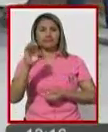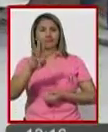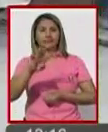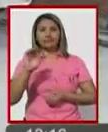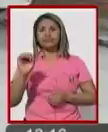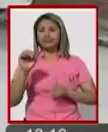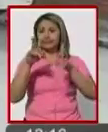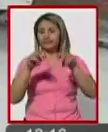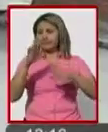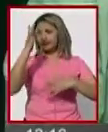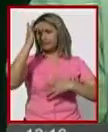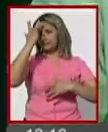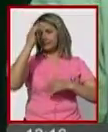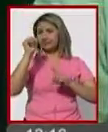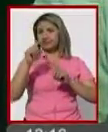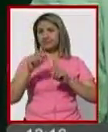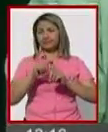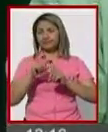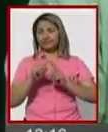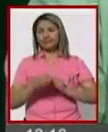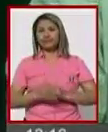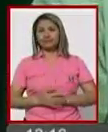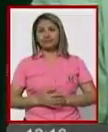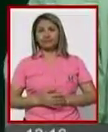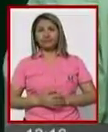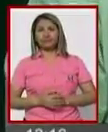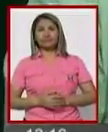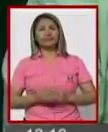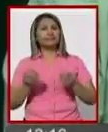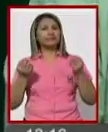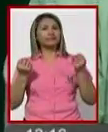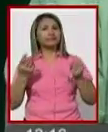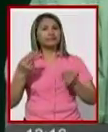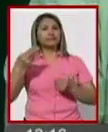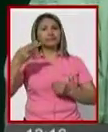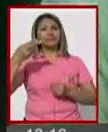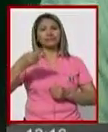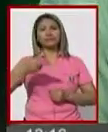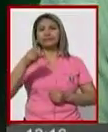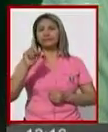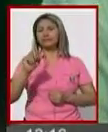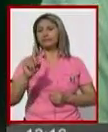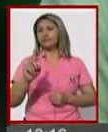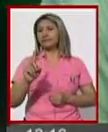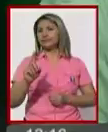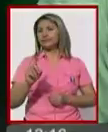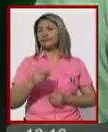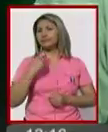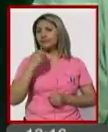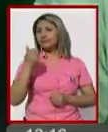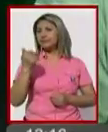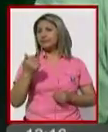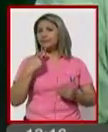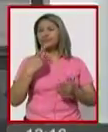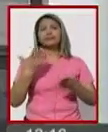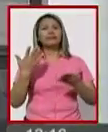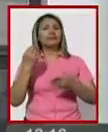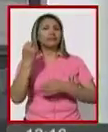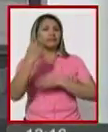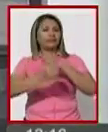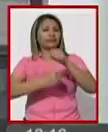240 casos positivos, en mayoría del H1N1, 12 fallecidos hasta el momento en este